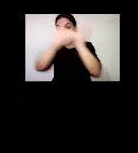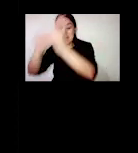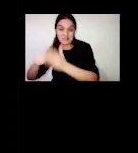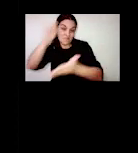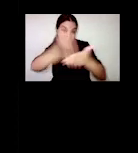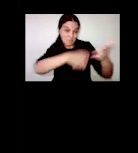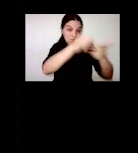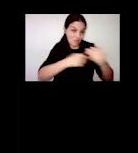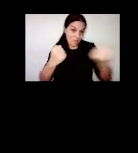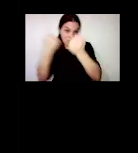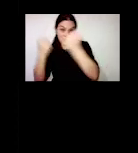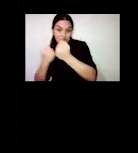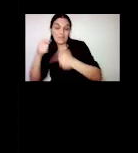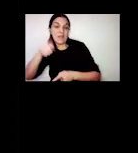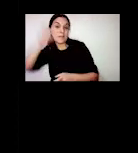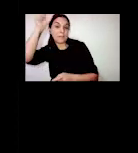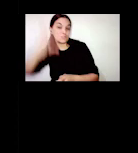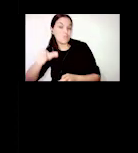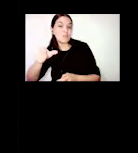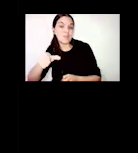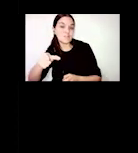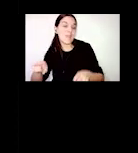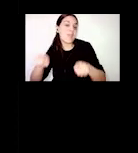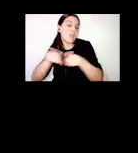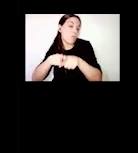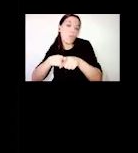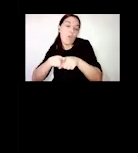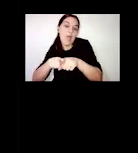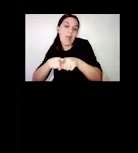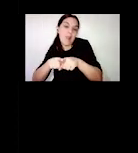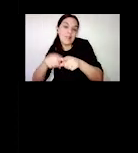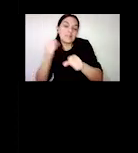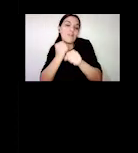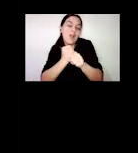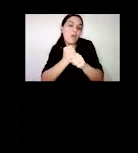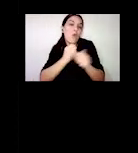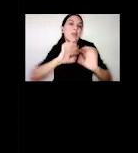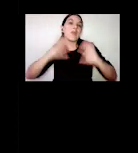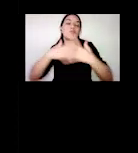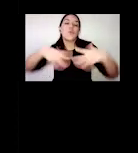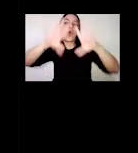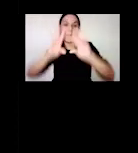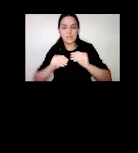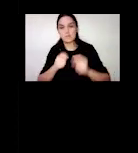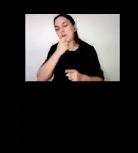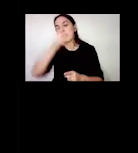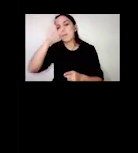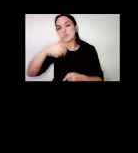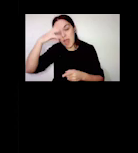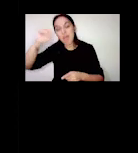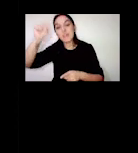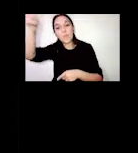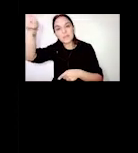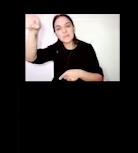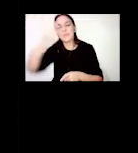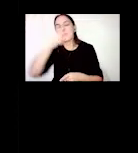donde los diplomáticos tienen igual tratamiento en todas partes del mundo. Entonces, si un diplomático, por ejemplo,